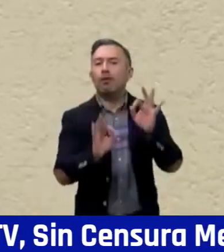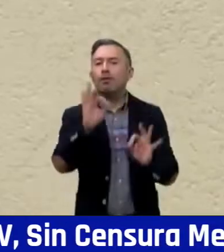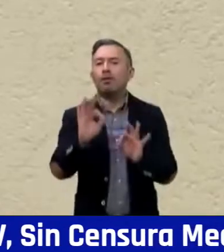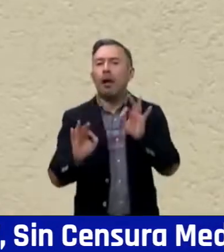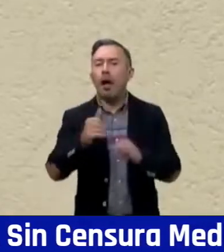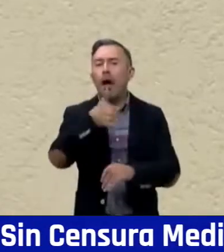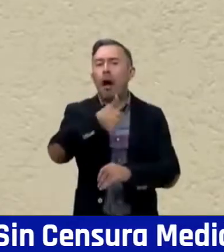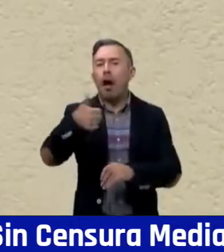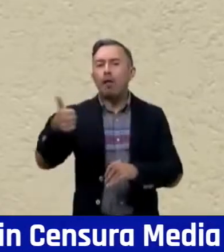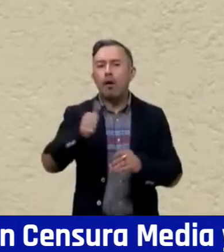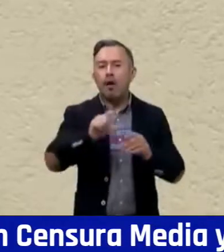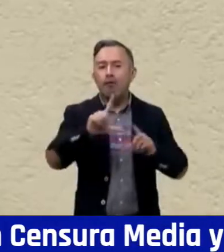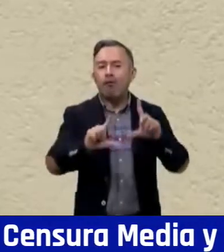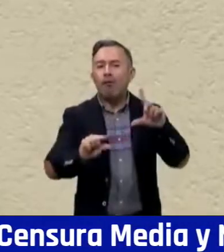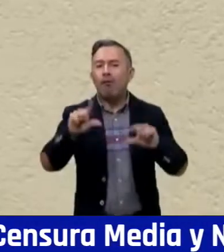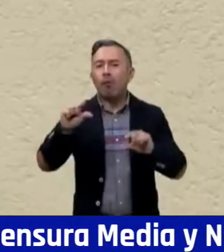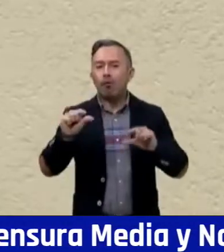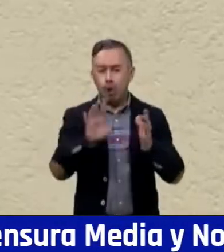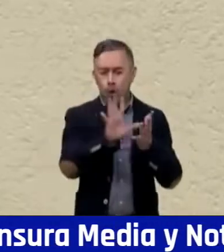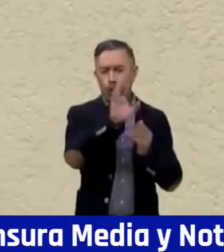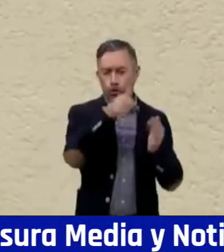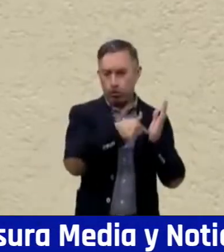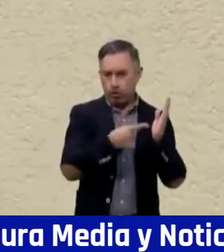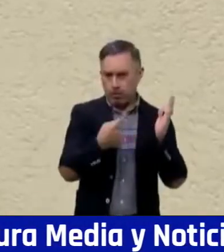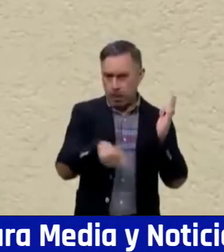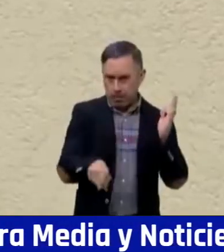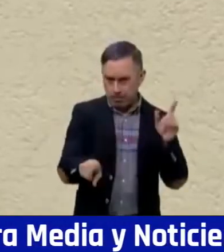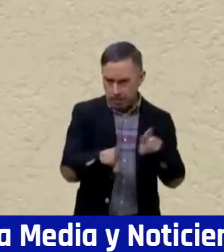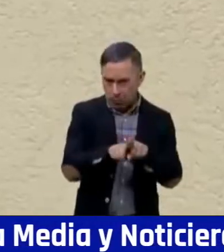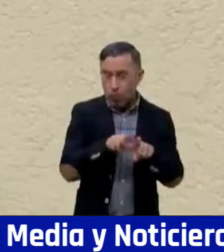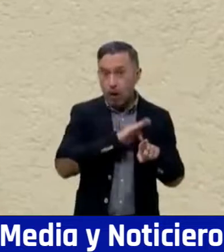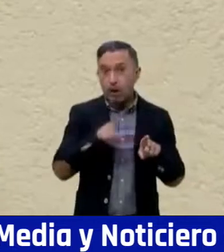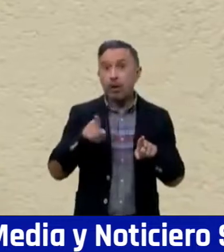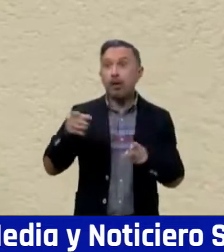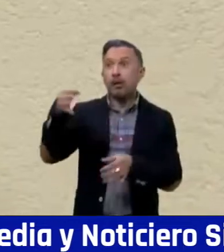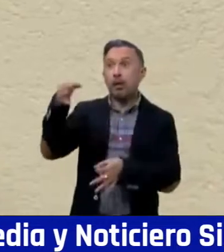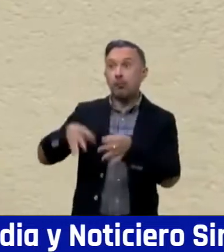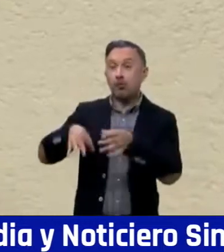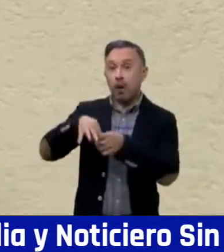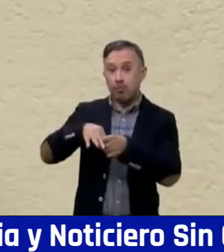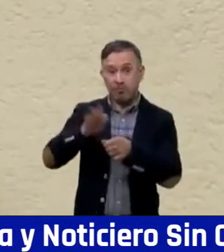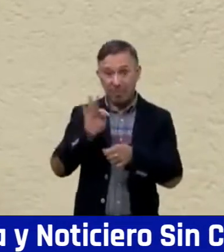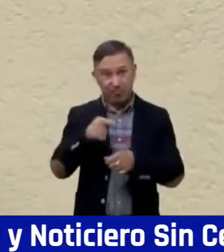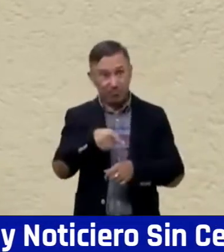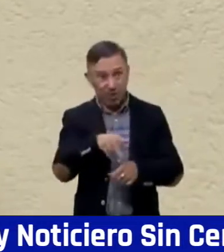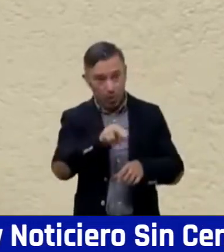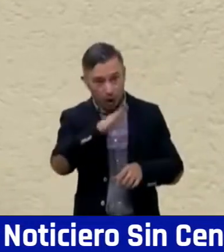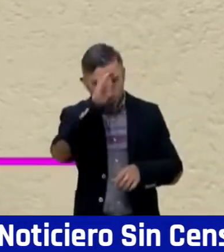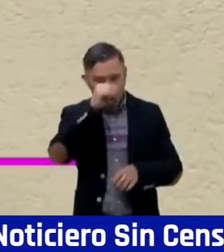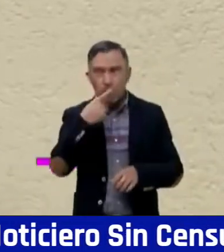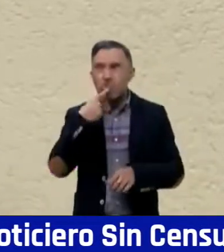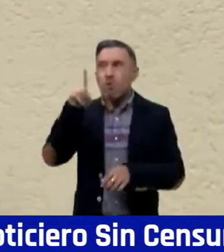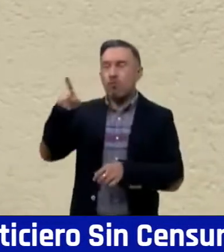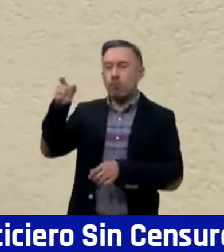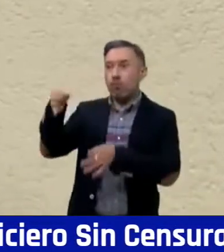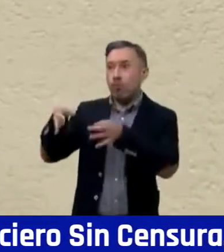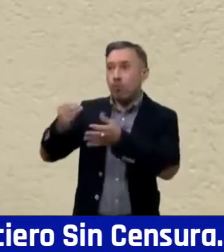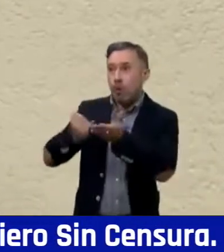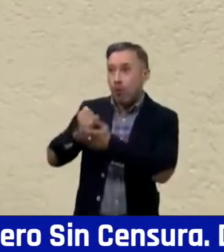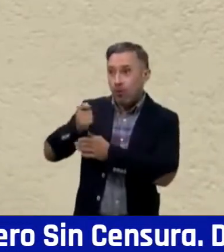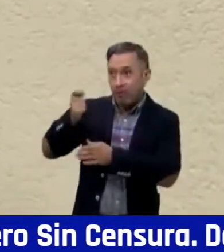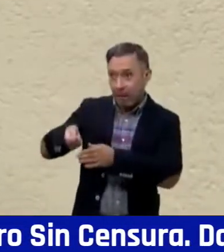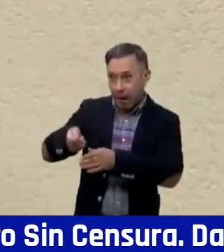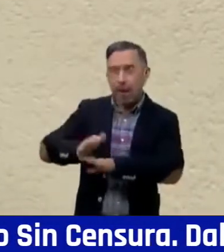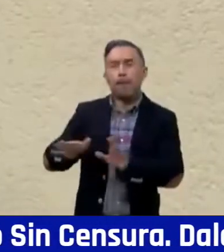porcentajes establecidos en la Constitución, se hará una vez que el Tribunal resuelva las impugnaciones respectivas y que determine qué institutos políticos